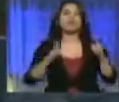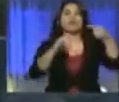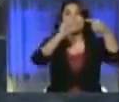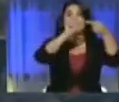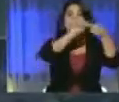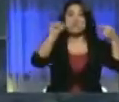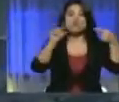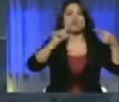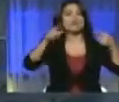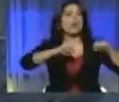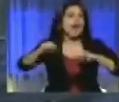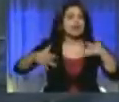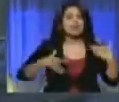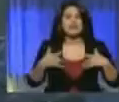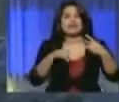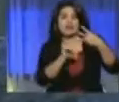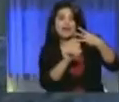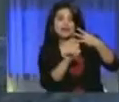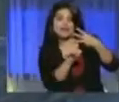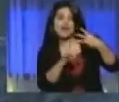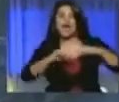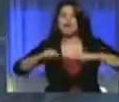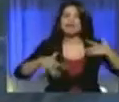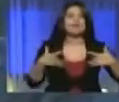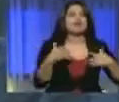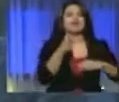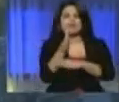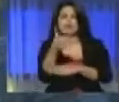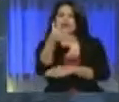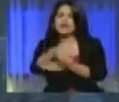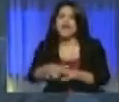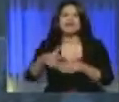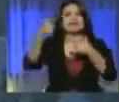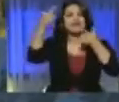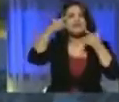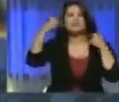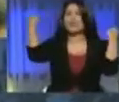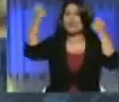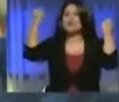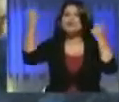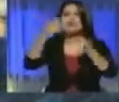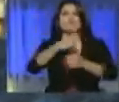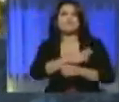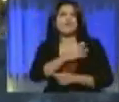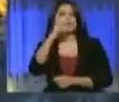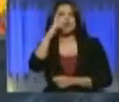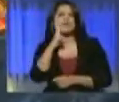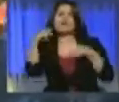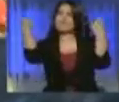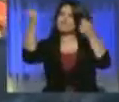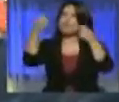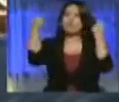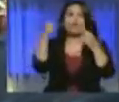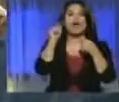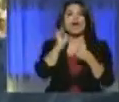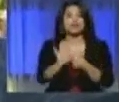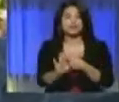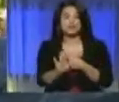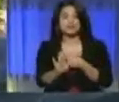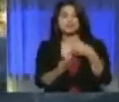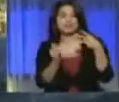en la calle, nueva moral, nueva espiritualidad, chavismo radiante, bolivarianismo